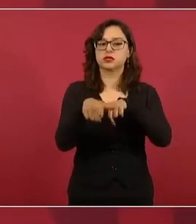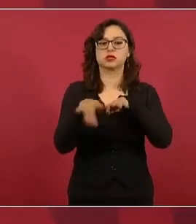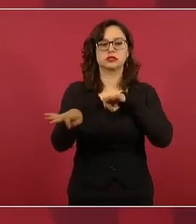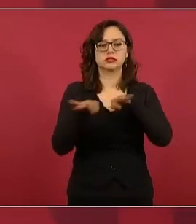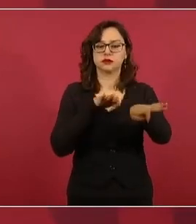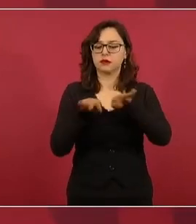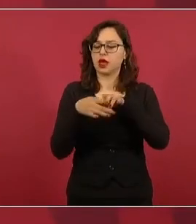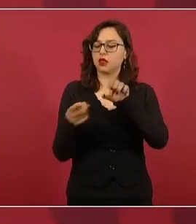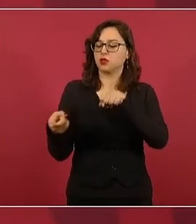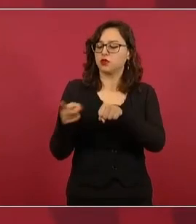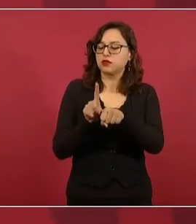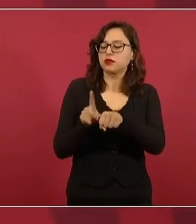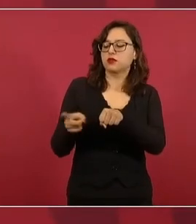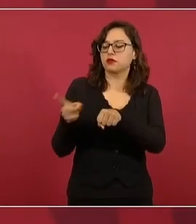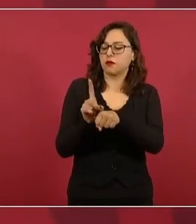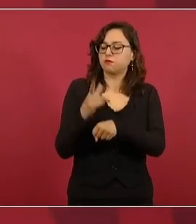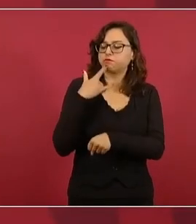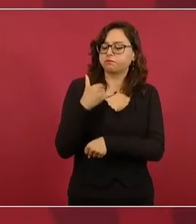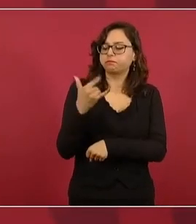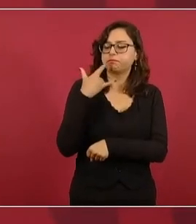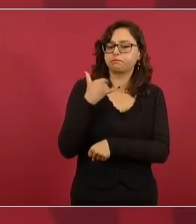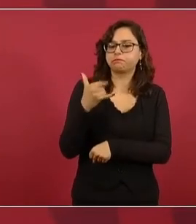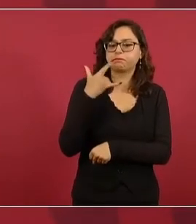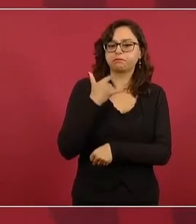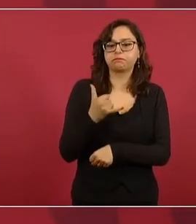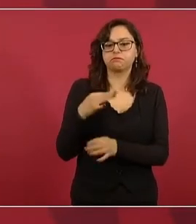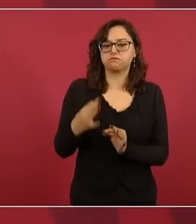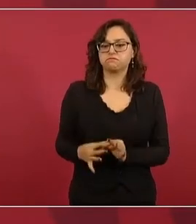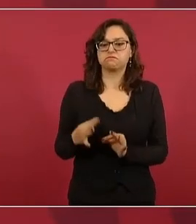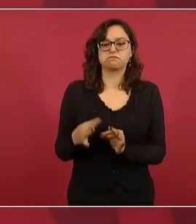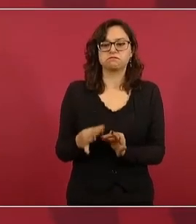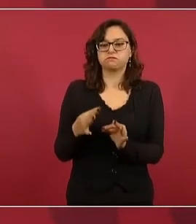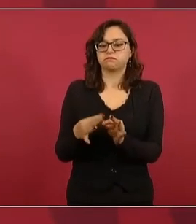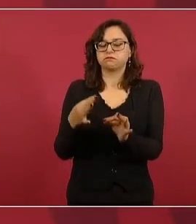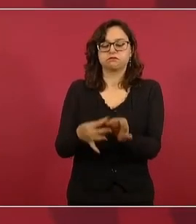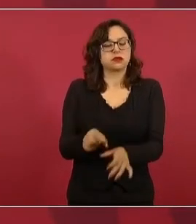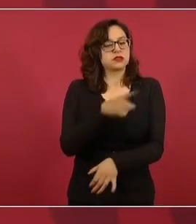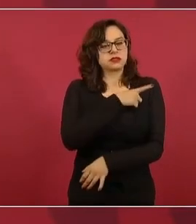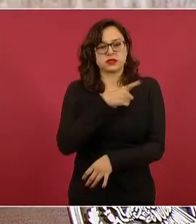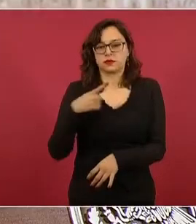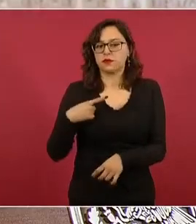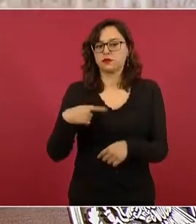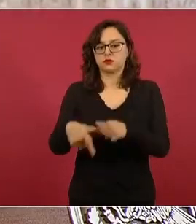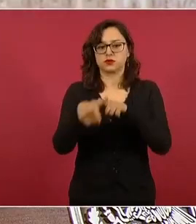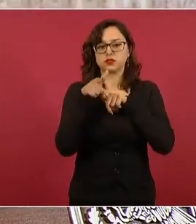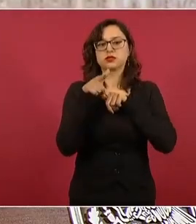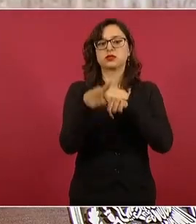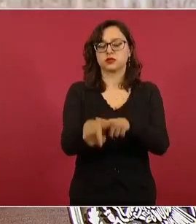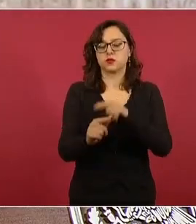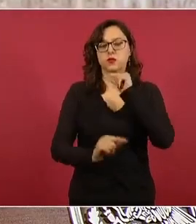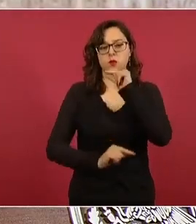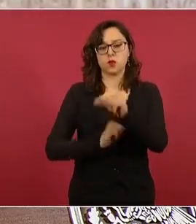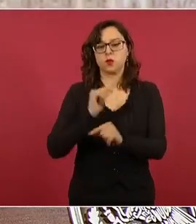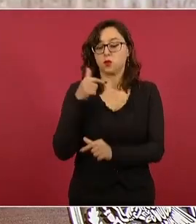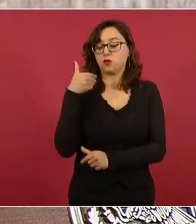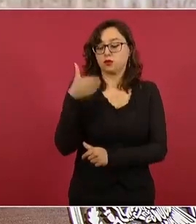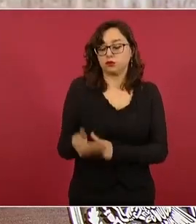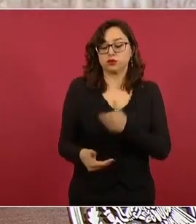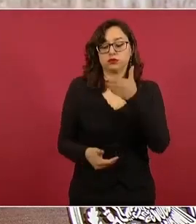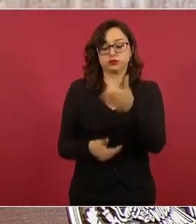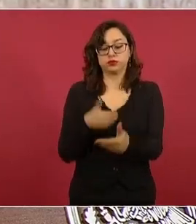todos los días como lo estamos haciendo, vamos avanzando.